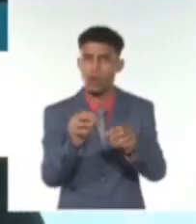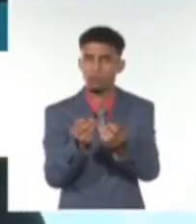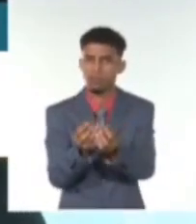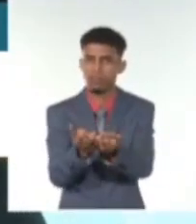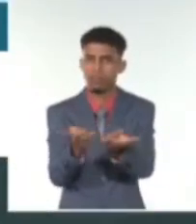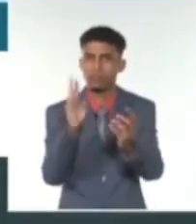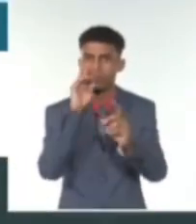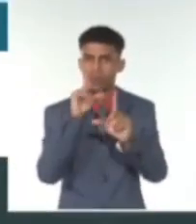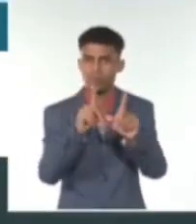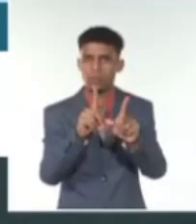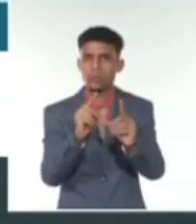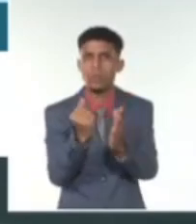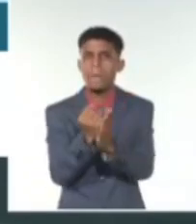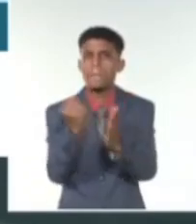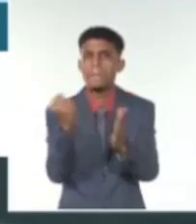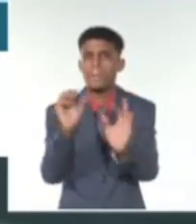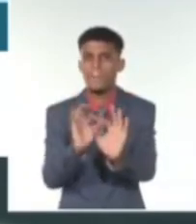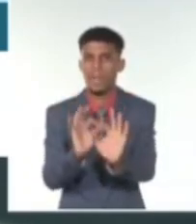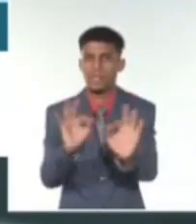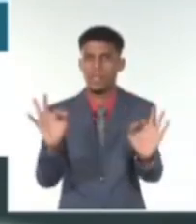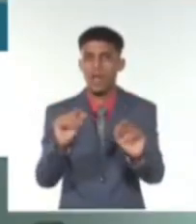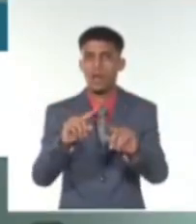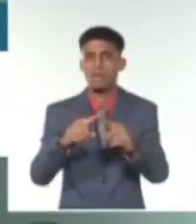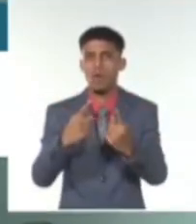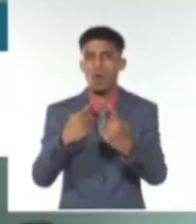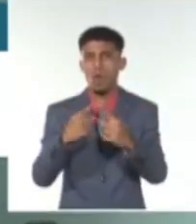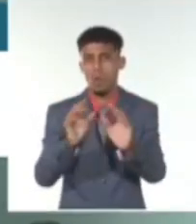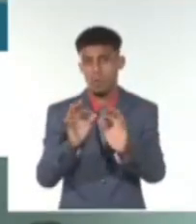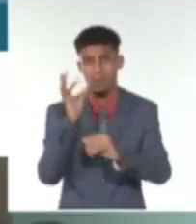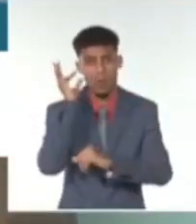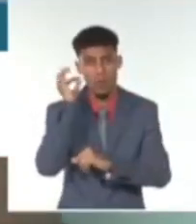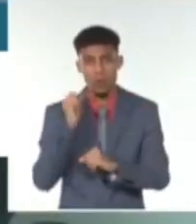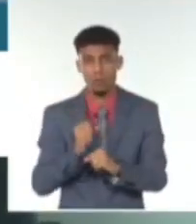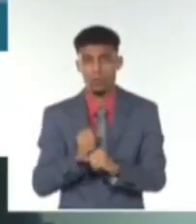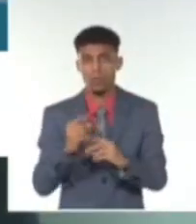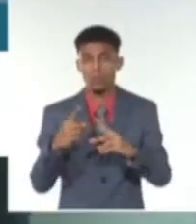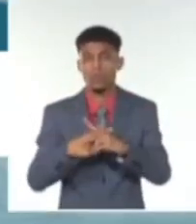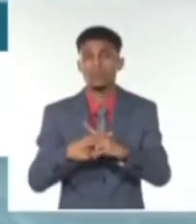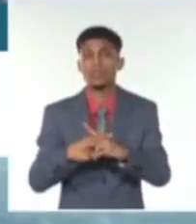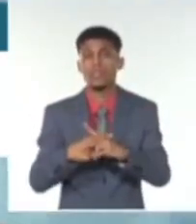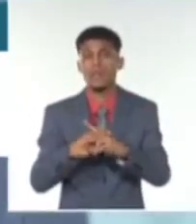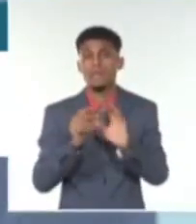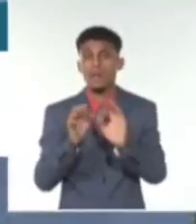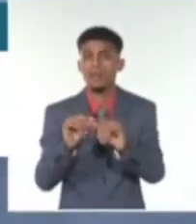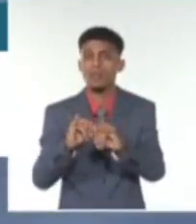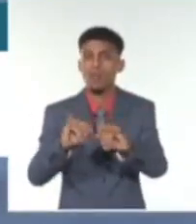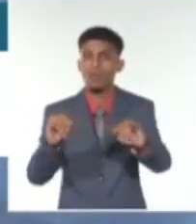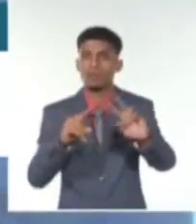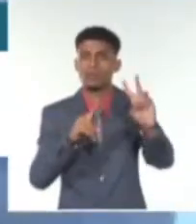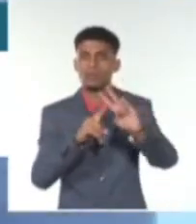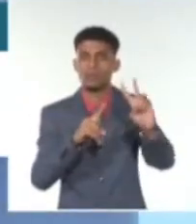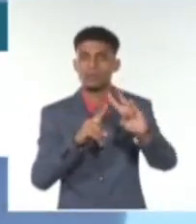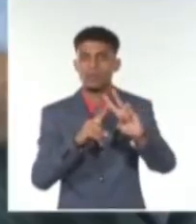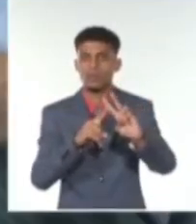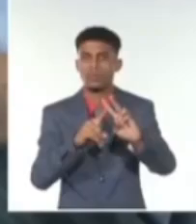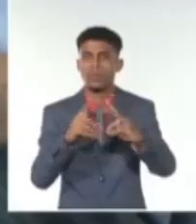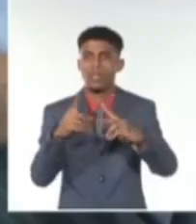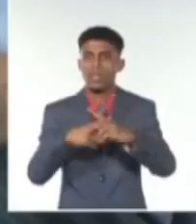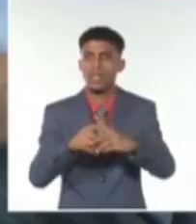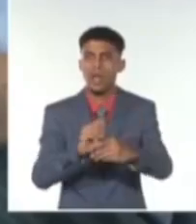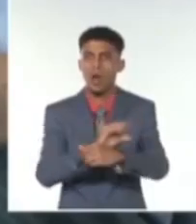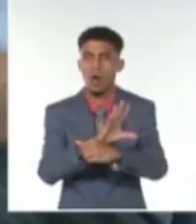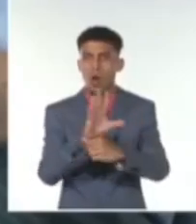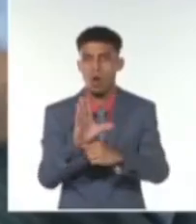del Premio Especial de la Editorial de la Mujer y los premios Imagen en la Noticia de la televisión y por la obra del año Guillermo Cabrera. En